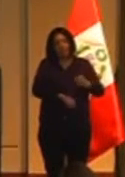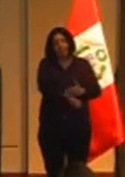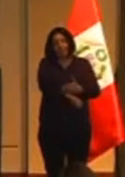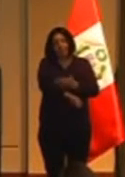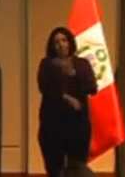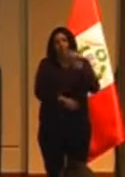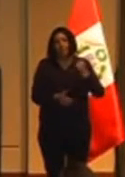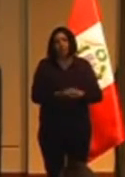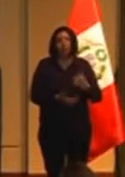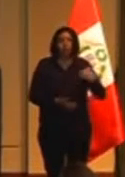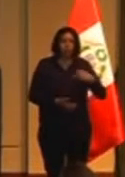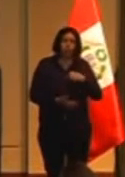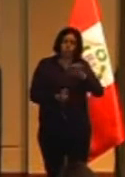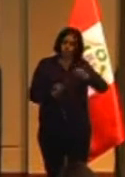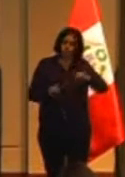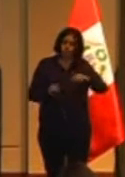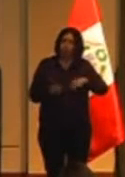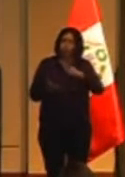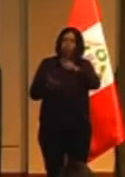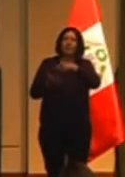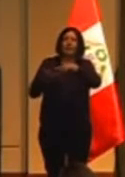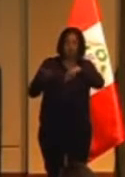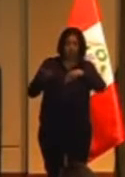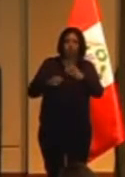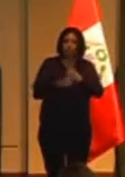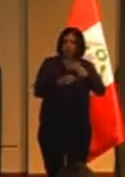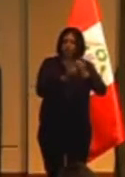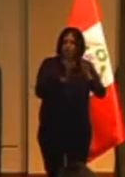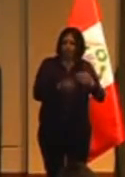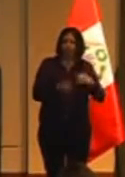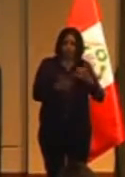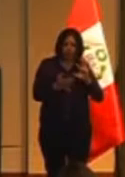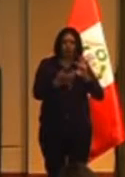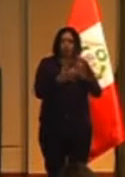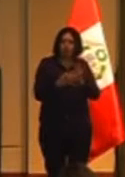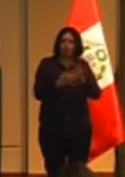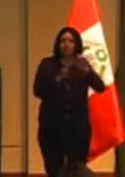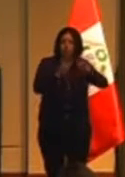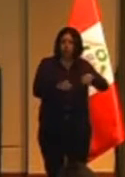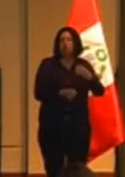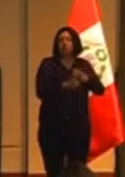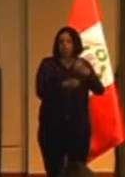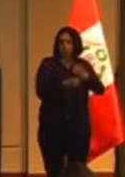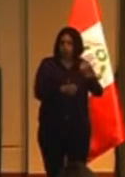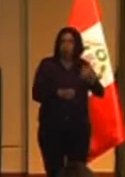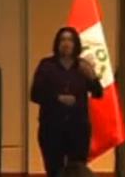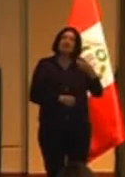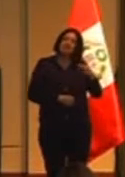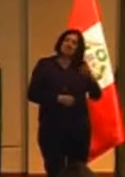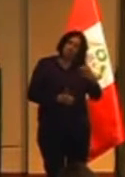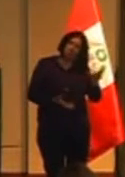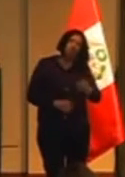Somos muy críticos del trabajo y estamos comprometidos con el trabajo. Y siempre habrán